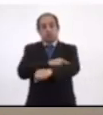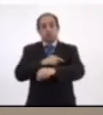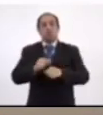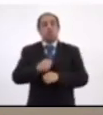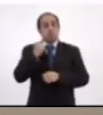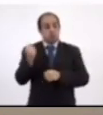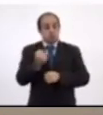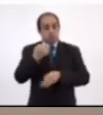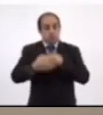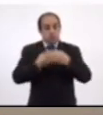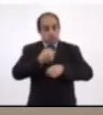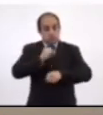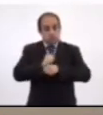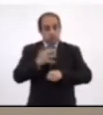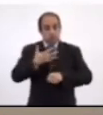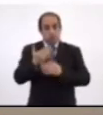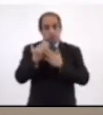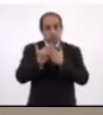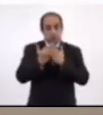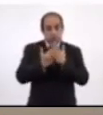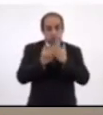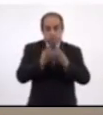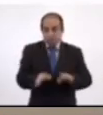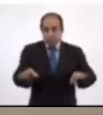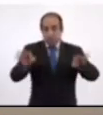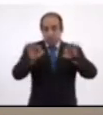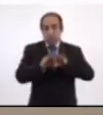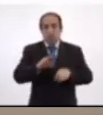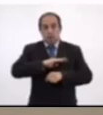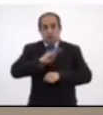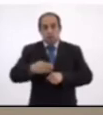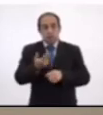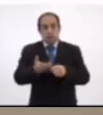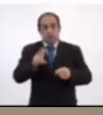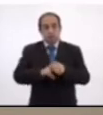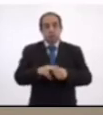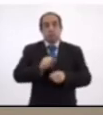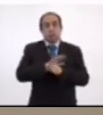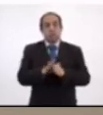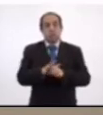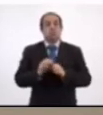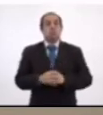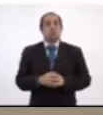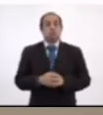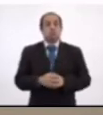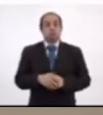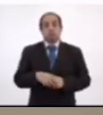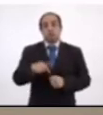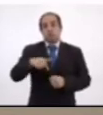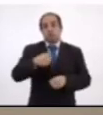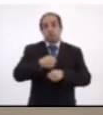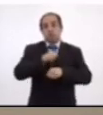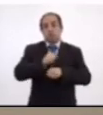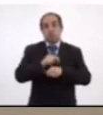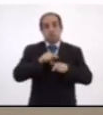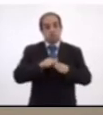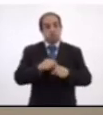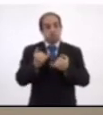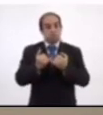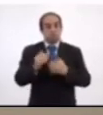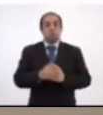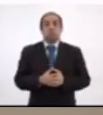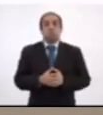afortunadamente todas las semanas hemos tenido reducciones importantes en las defunciones hospitalarias por COVID o sospecha del mismo y esta semana sigue esta tendencia.